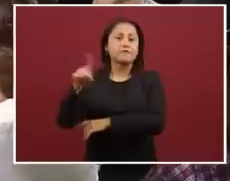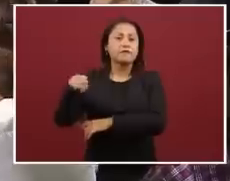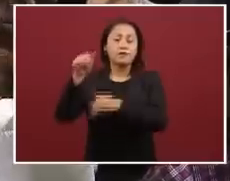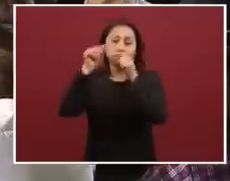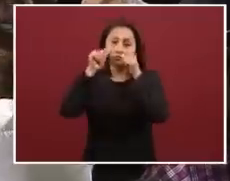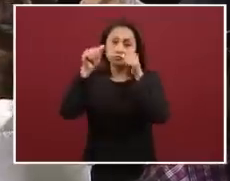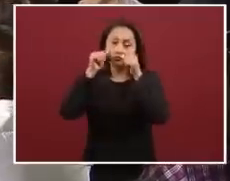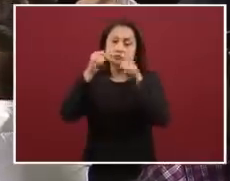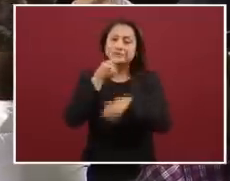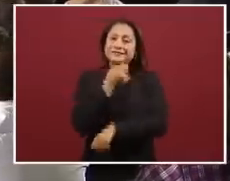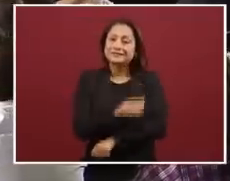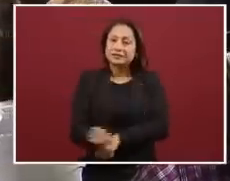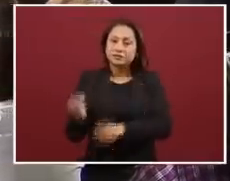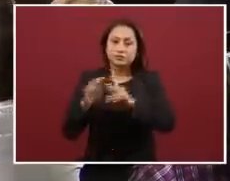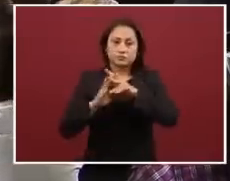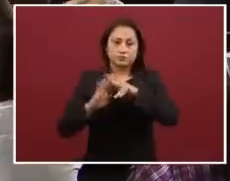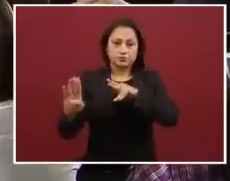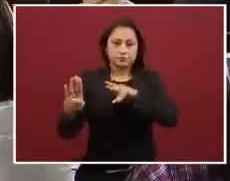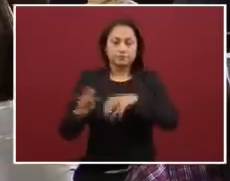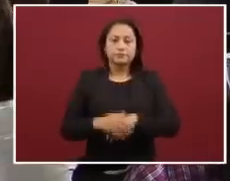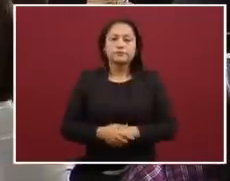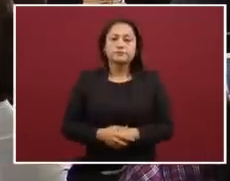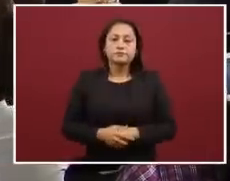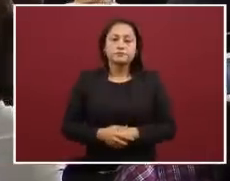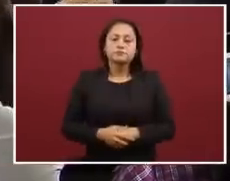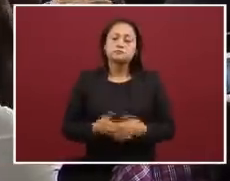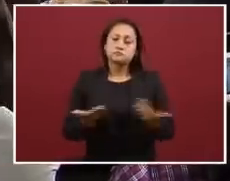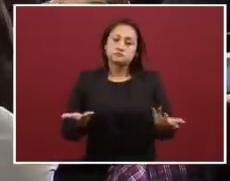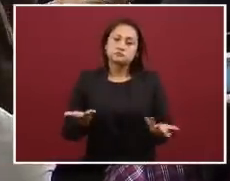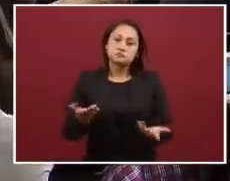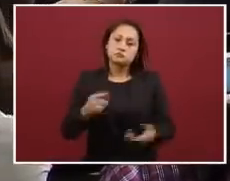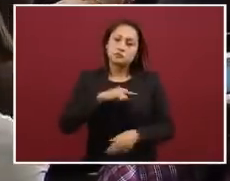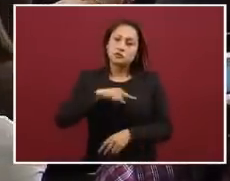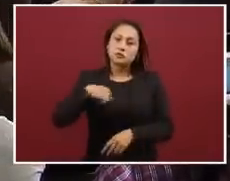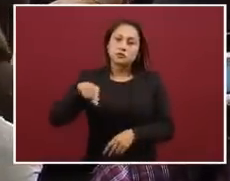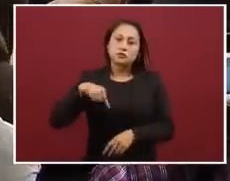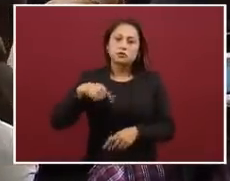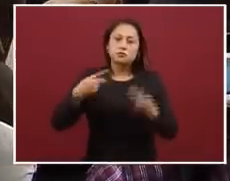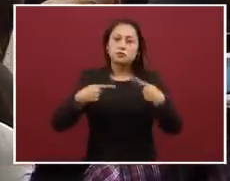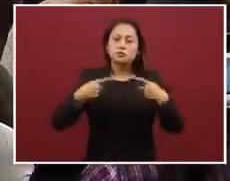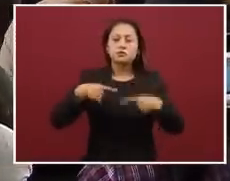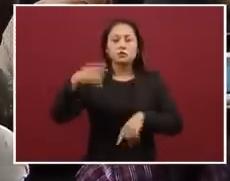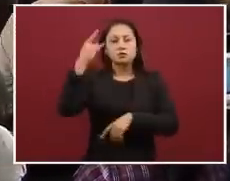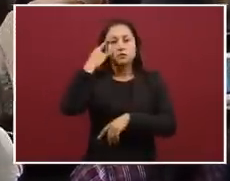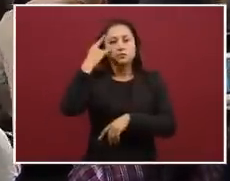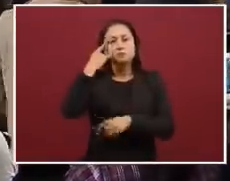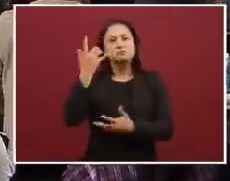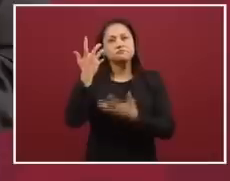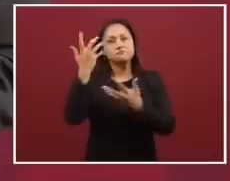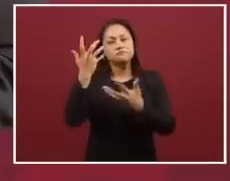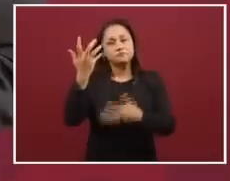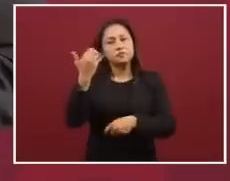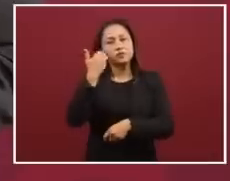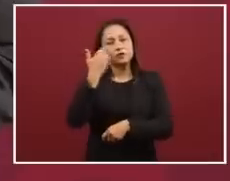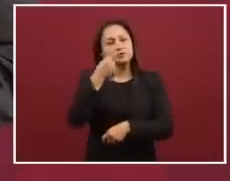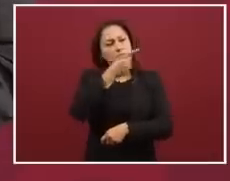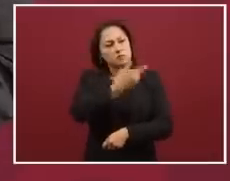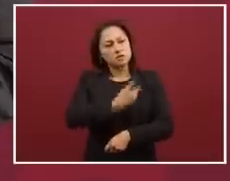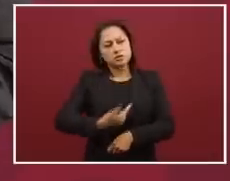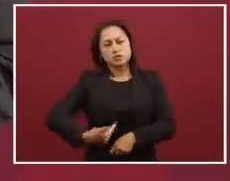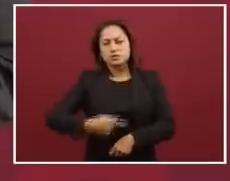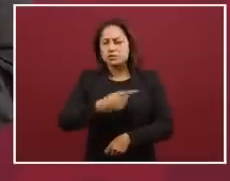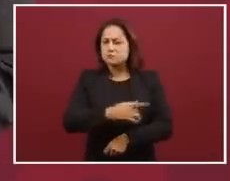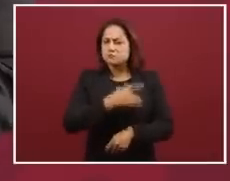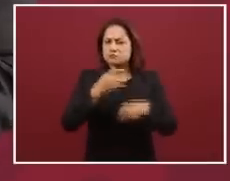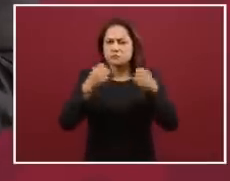niños. Es el deseo de todos los campechanos. Cuente usted, señor presidente, con el apoyo del